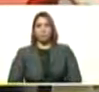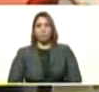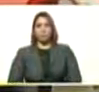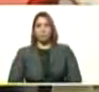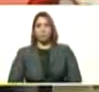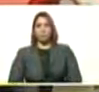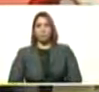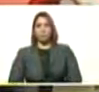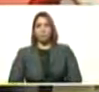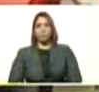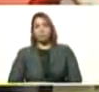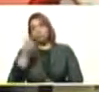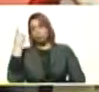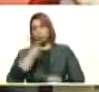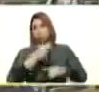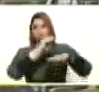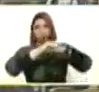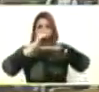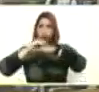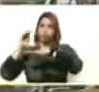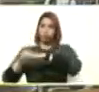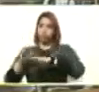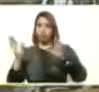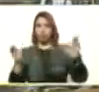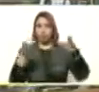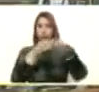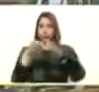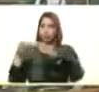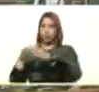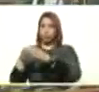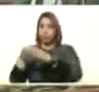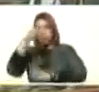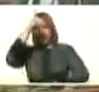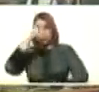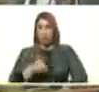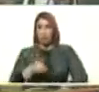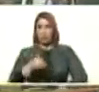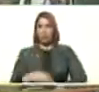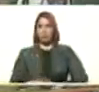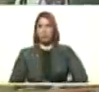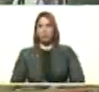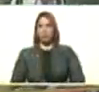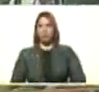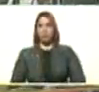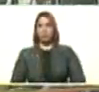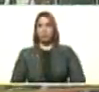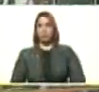Que se convoque al sector de alguna discapacidad.